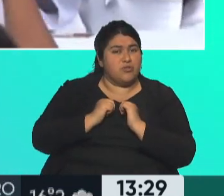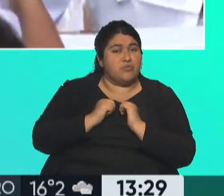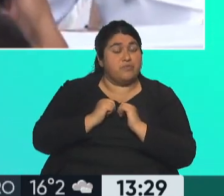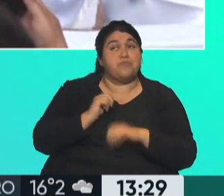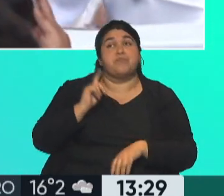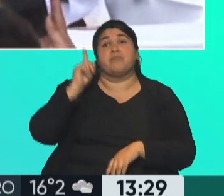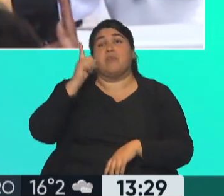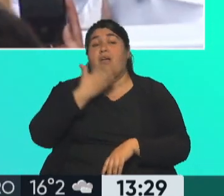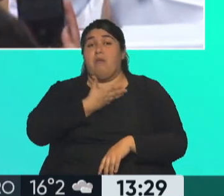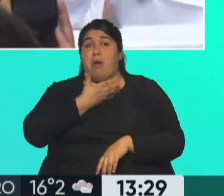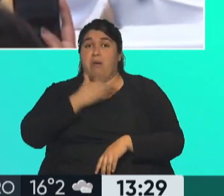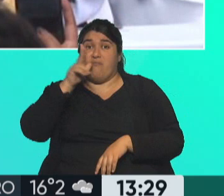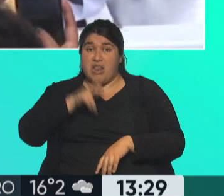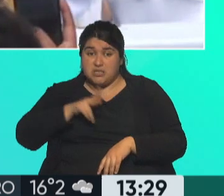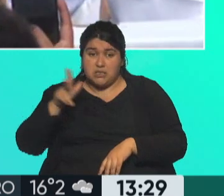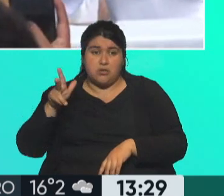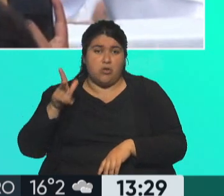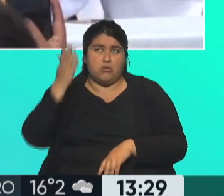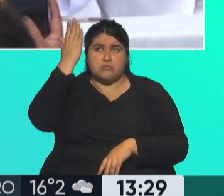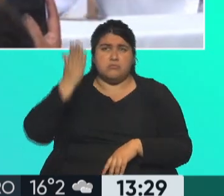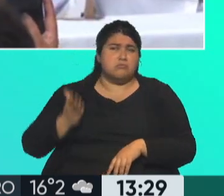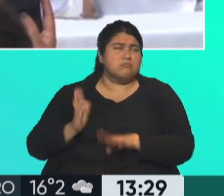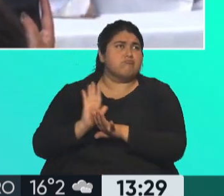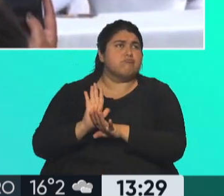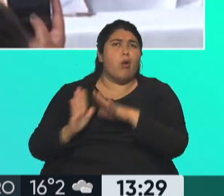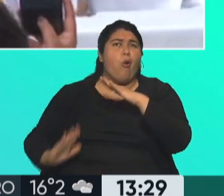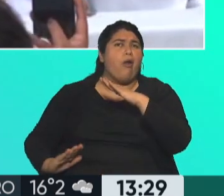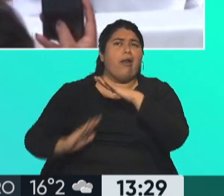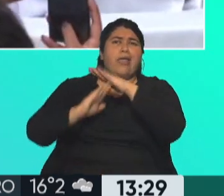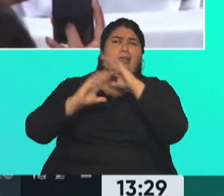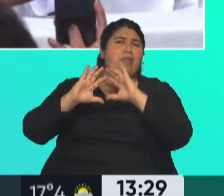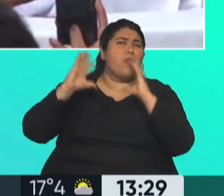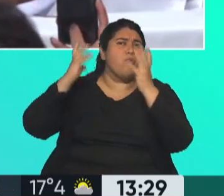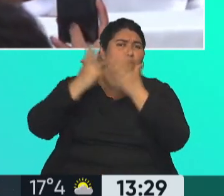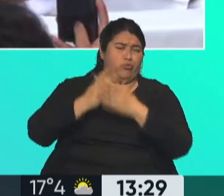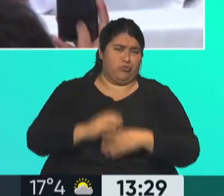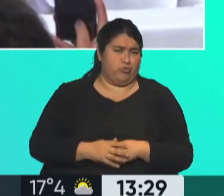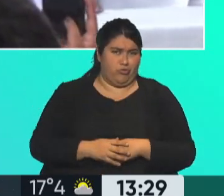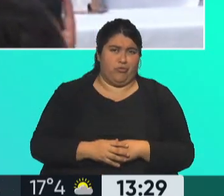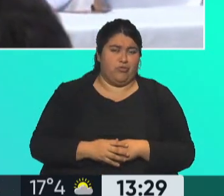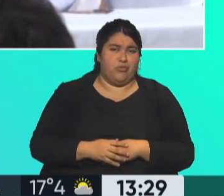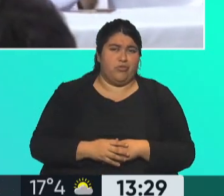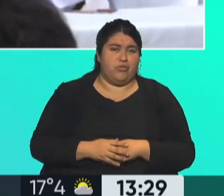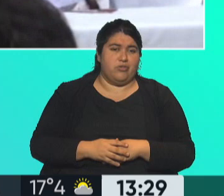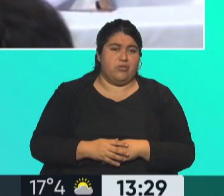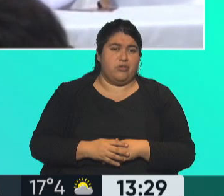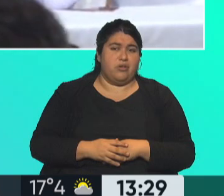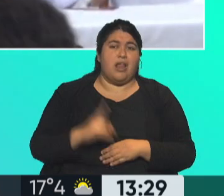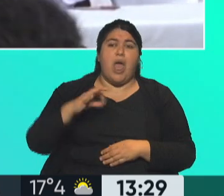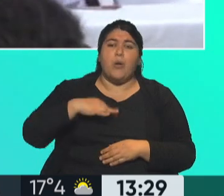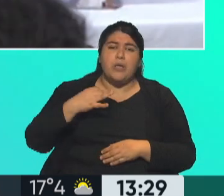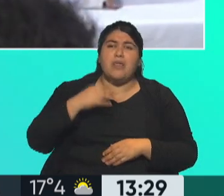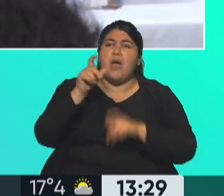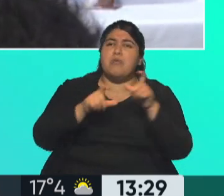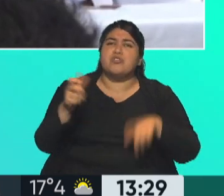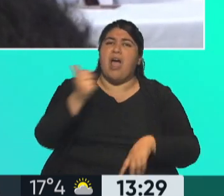Bergoglio, o Francisco, se ha transformado en un líder humanista. O sea que traspasa inclusive la vida de los